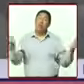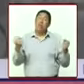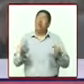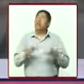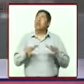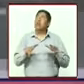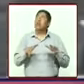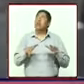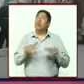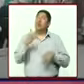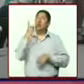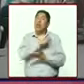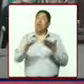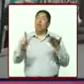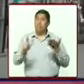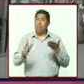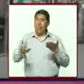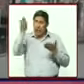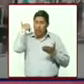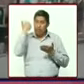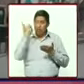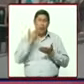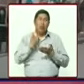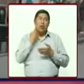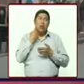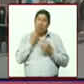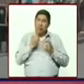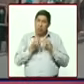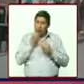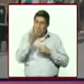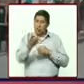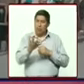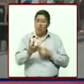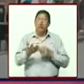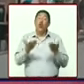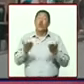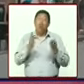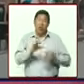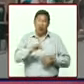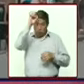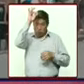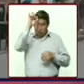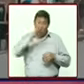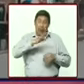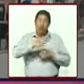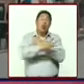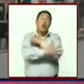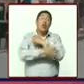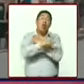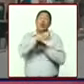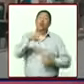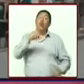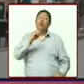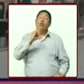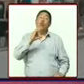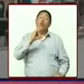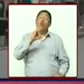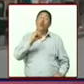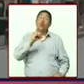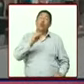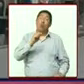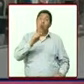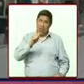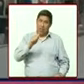hace aproximadamente una semana atrás. En el lugar del hecho donde se la encontró, que es el municipio de Pocuata, sería un lugar